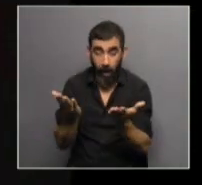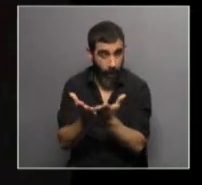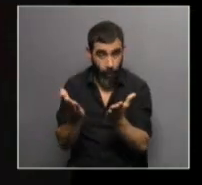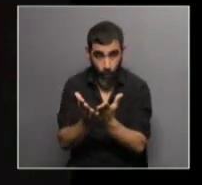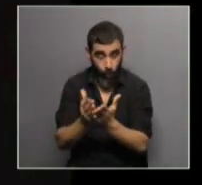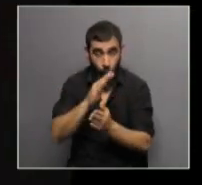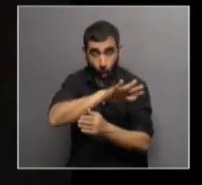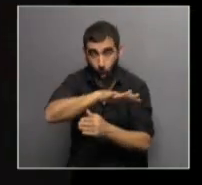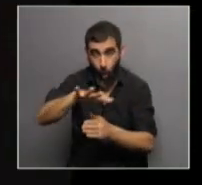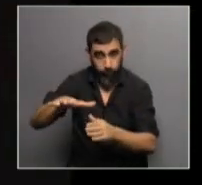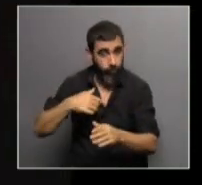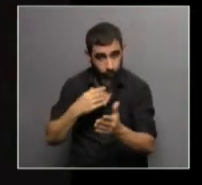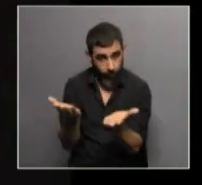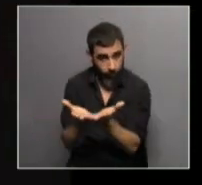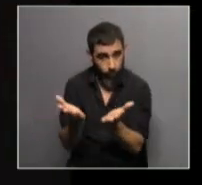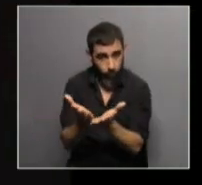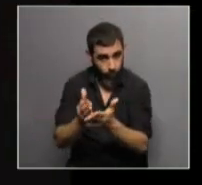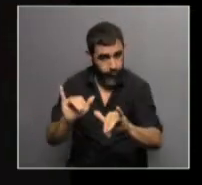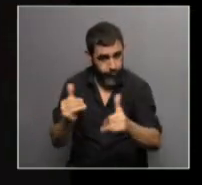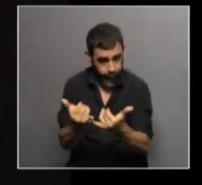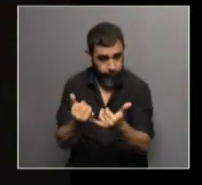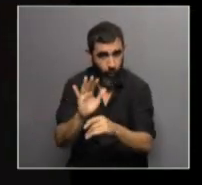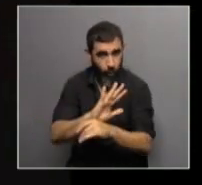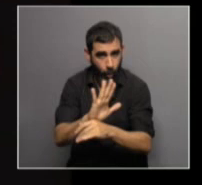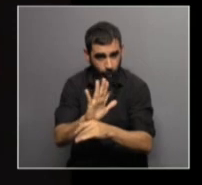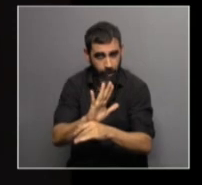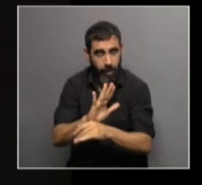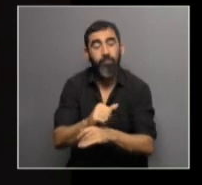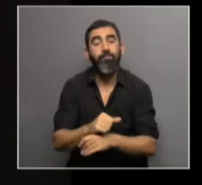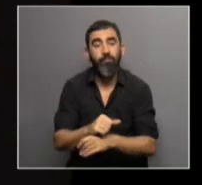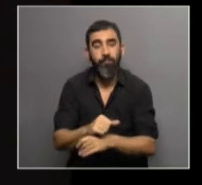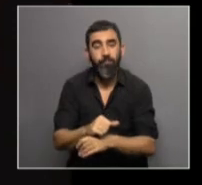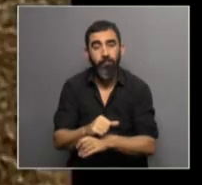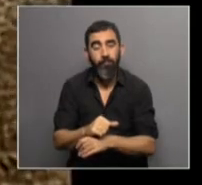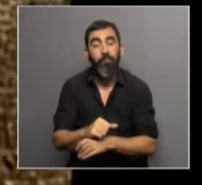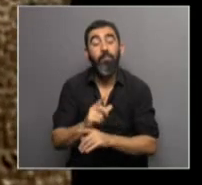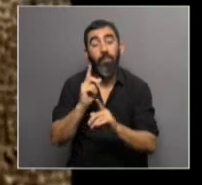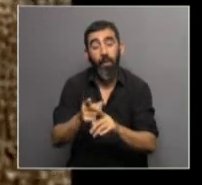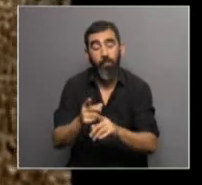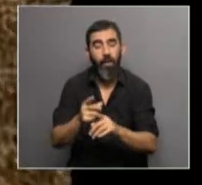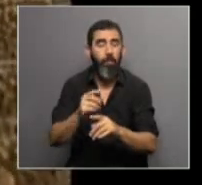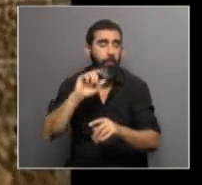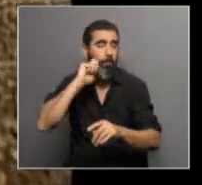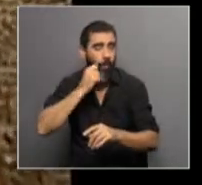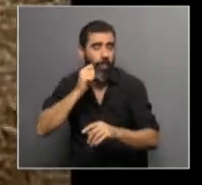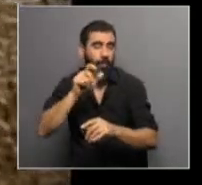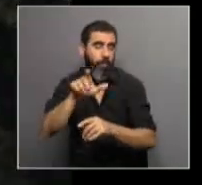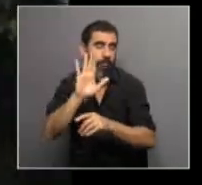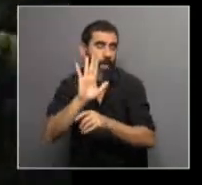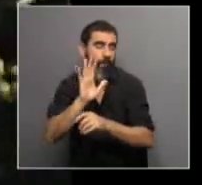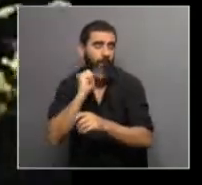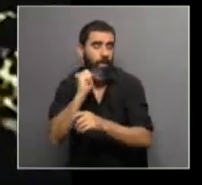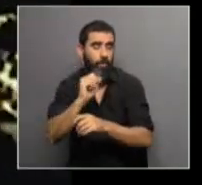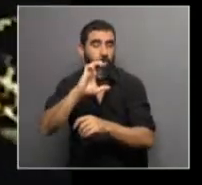logrado geografía biología me siguió por el lado de san justo y todos como todos los que